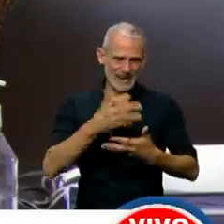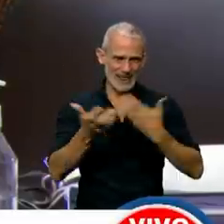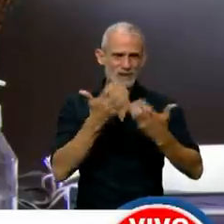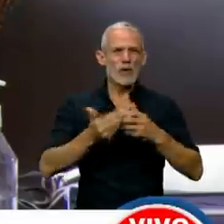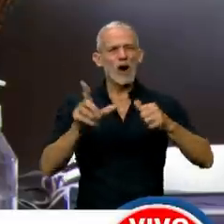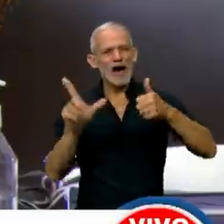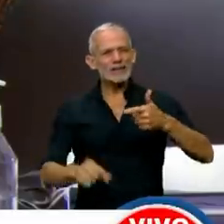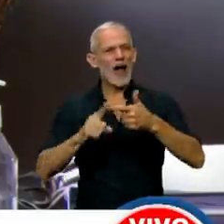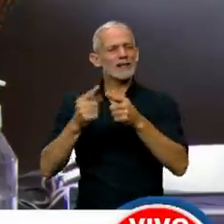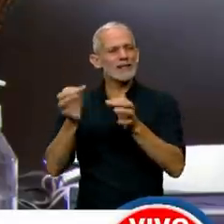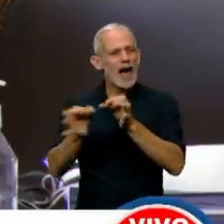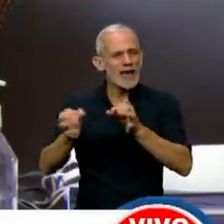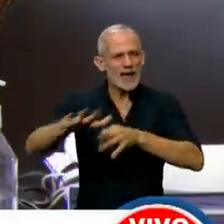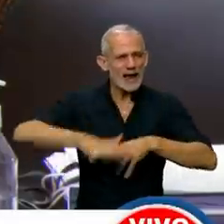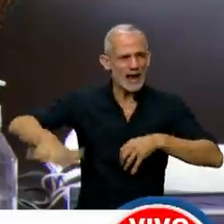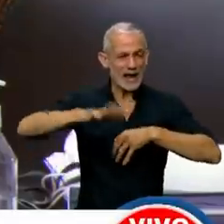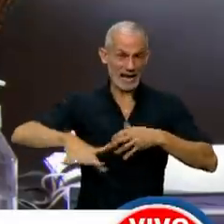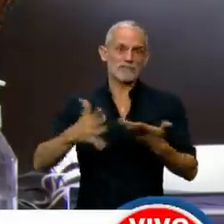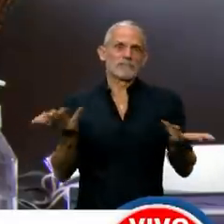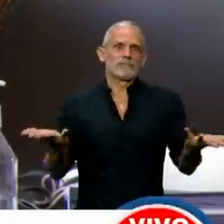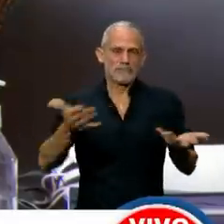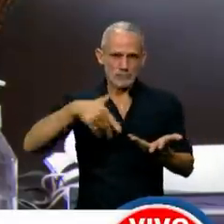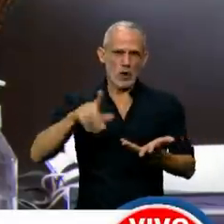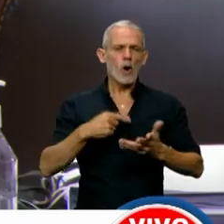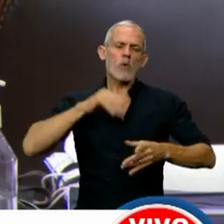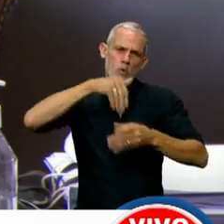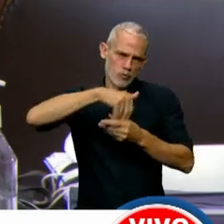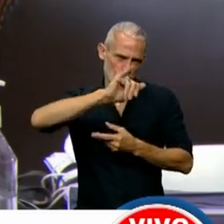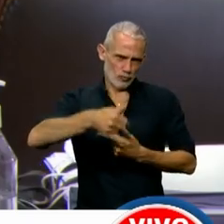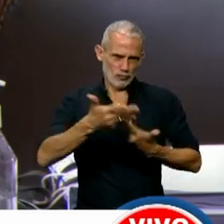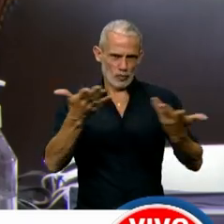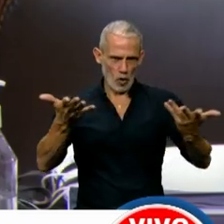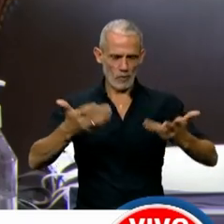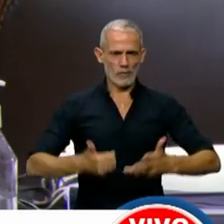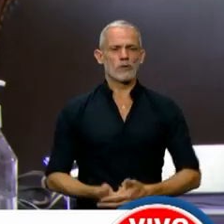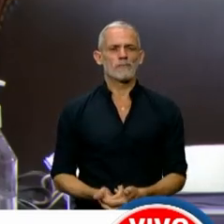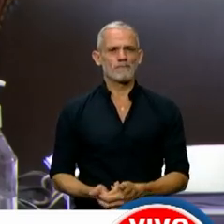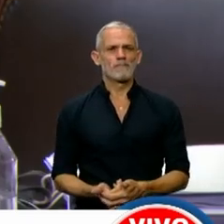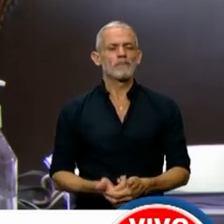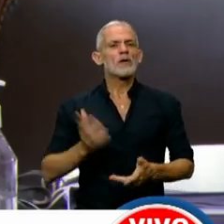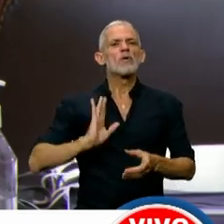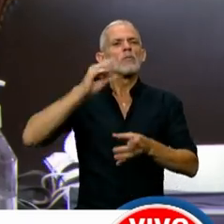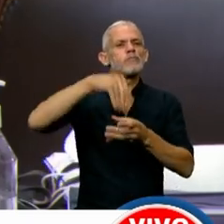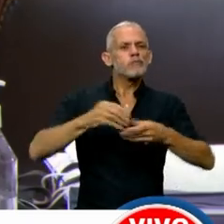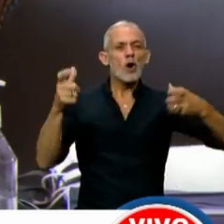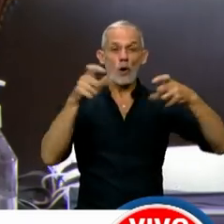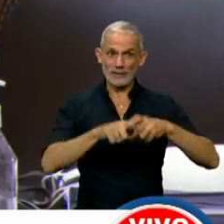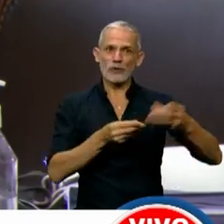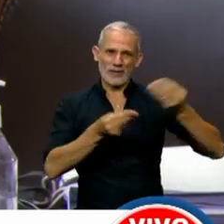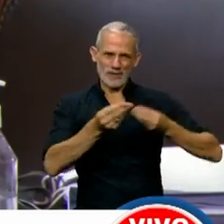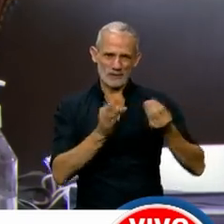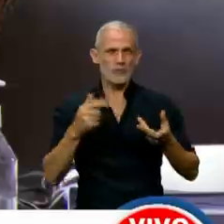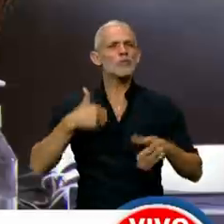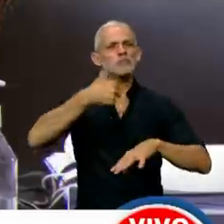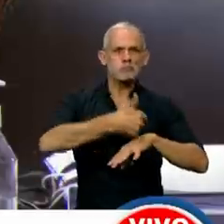antártida e islas del atlántico sur por supuesto que en sentido afirmativo como miembro de la comisión de presupuesto